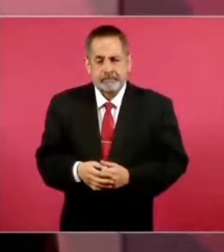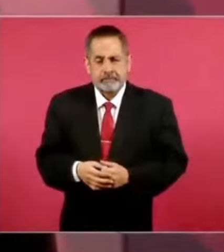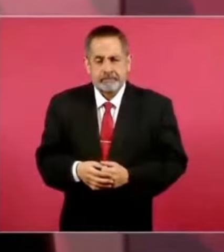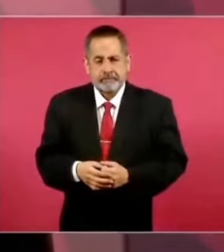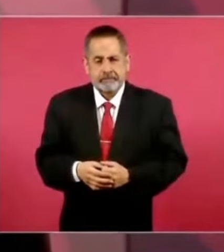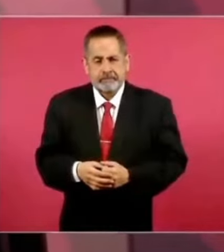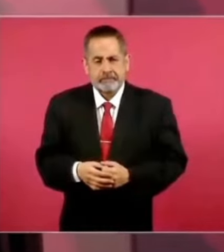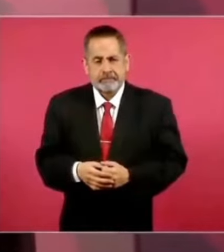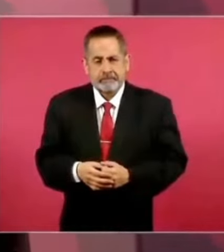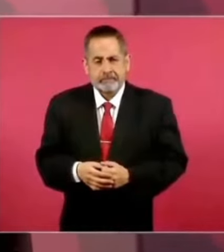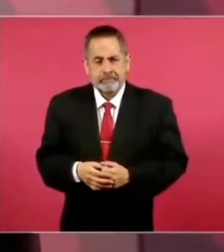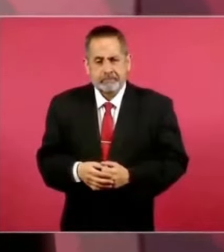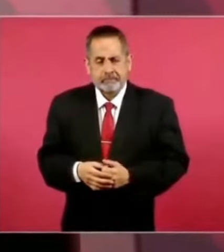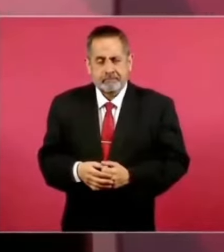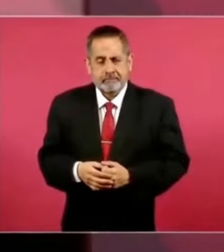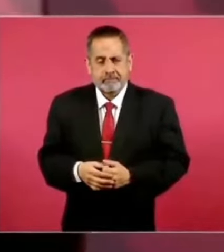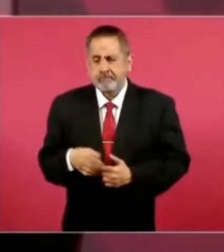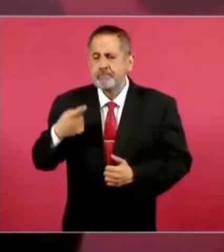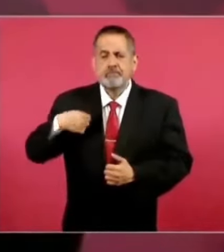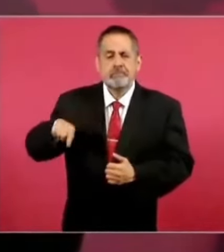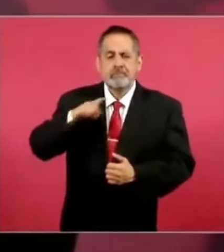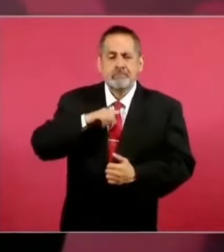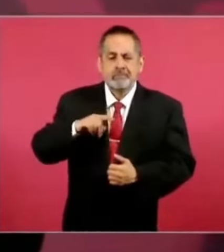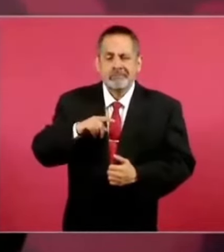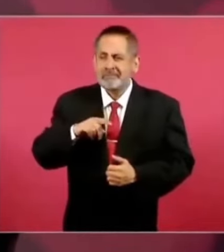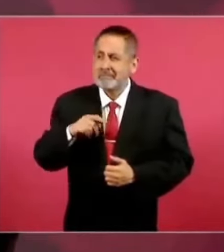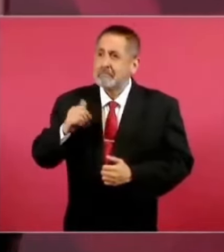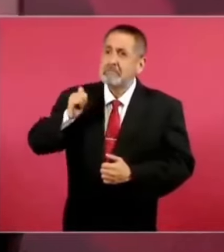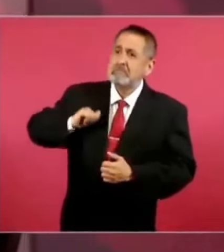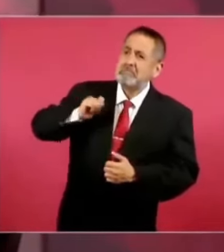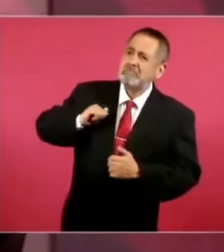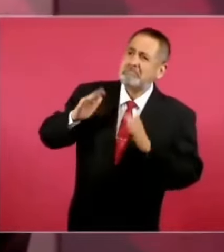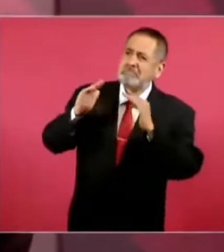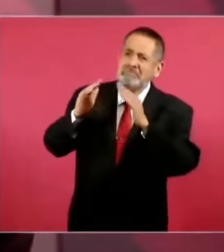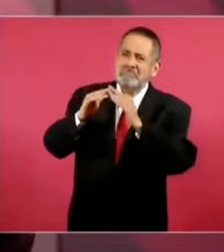No despreciar la herencia cultural